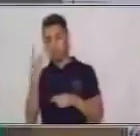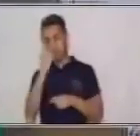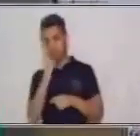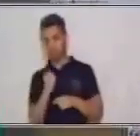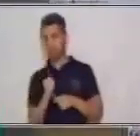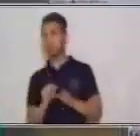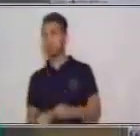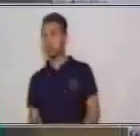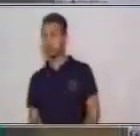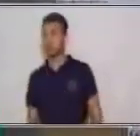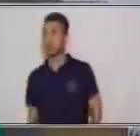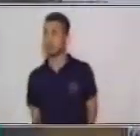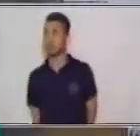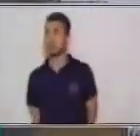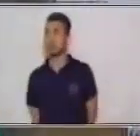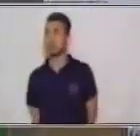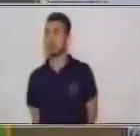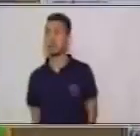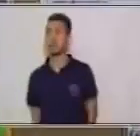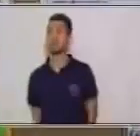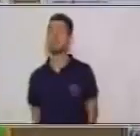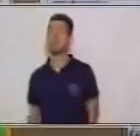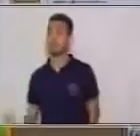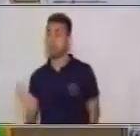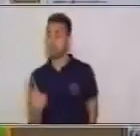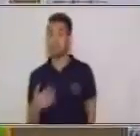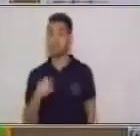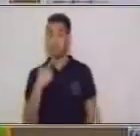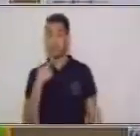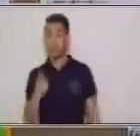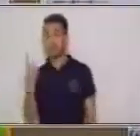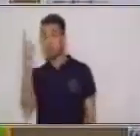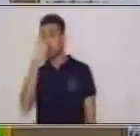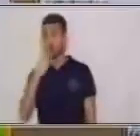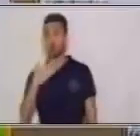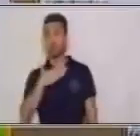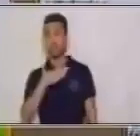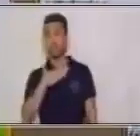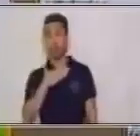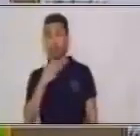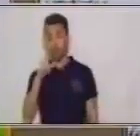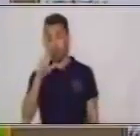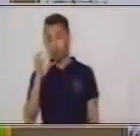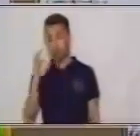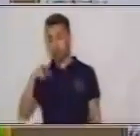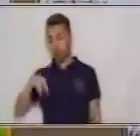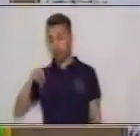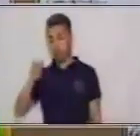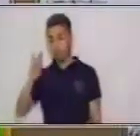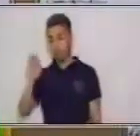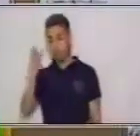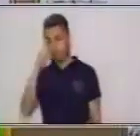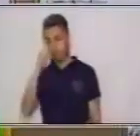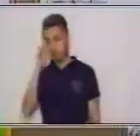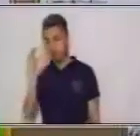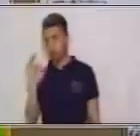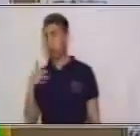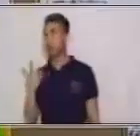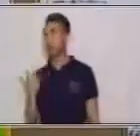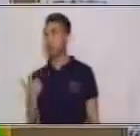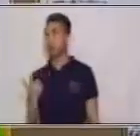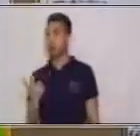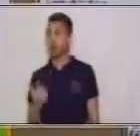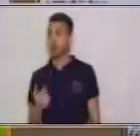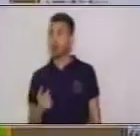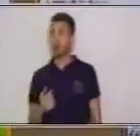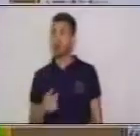y en número. Pero si hablamos de sustantivos compuestos, podemos decir una palabra